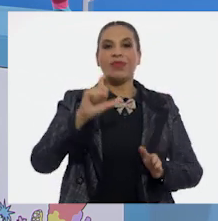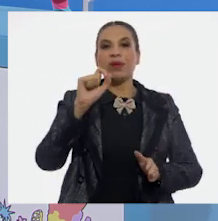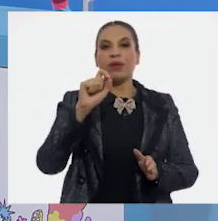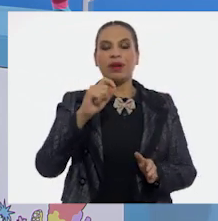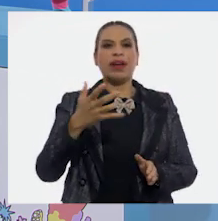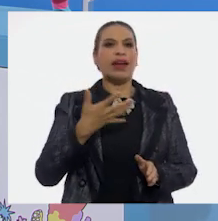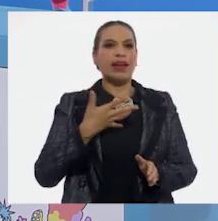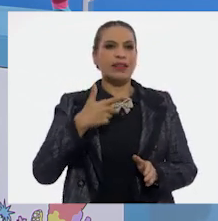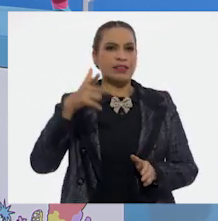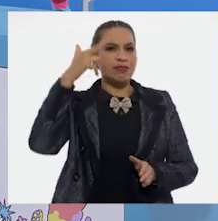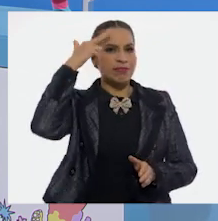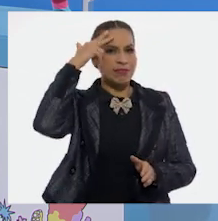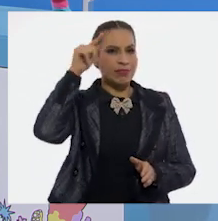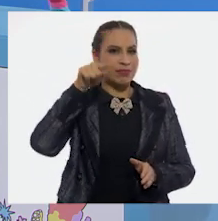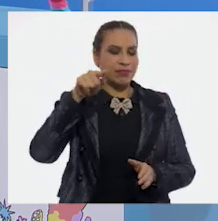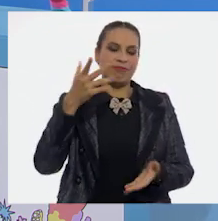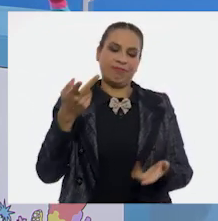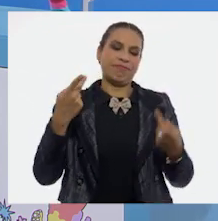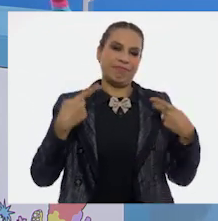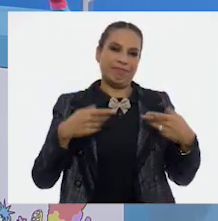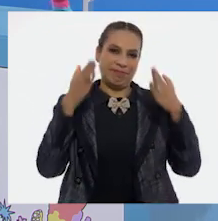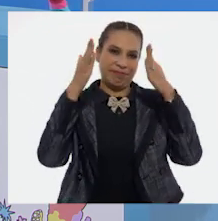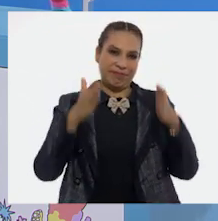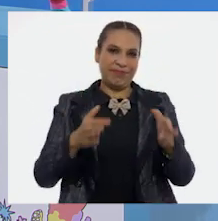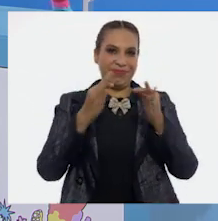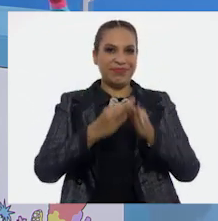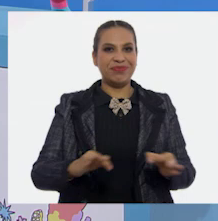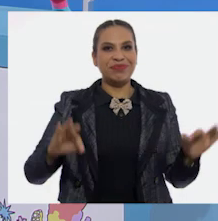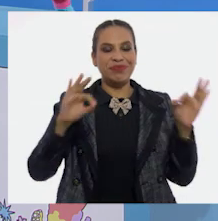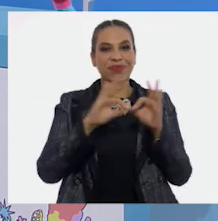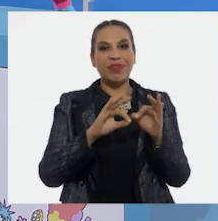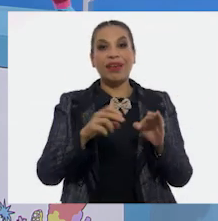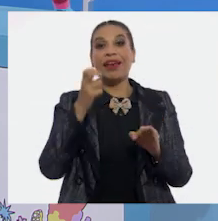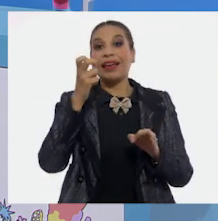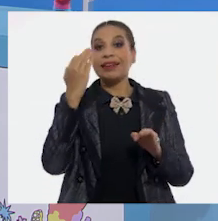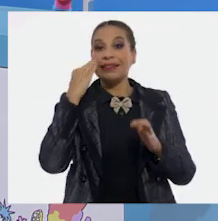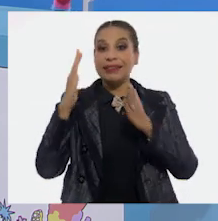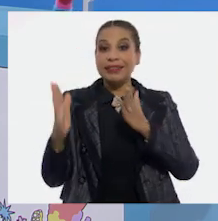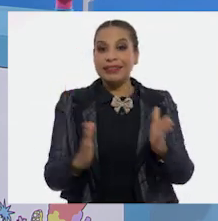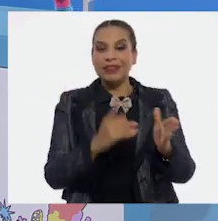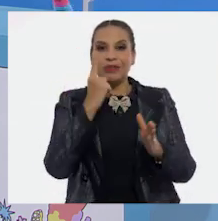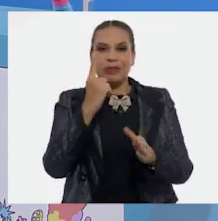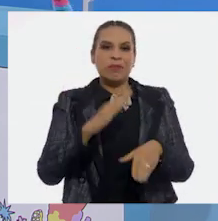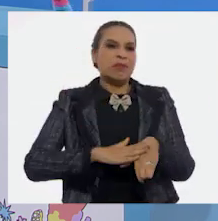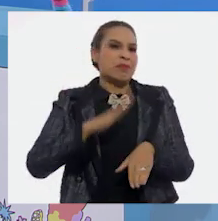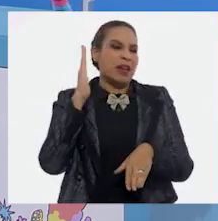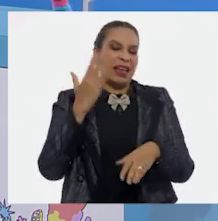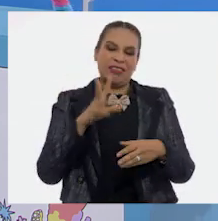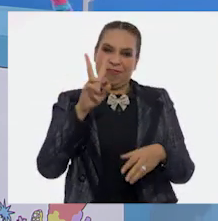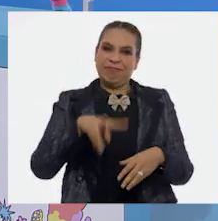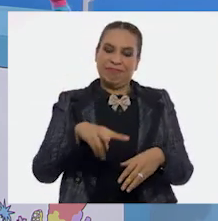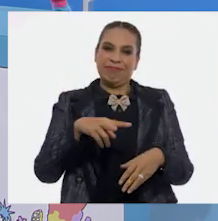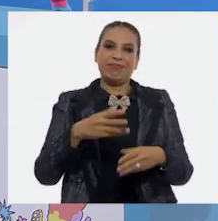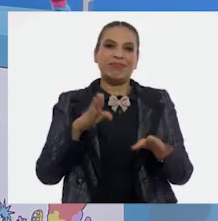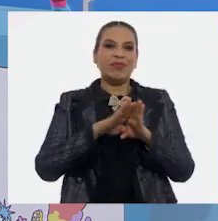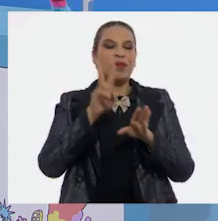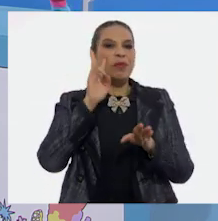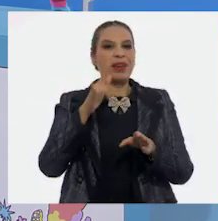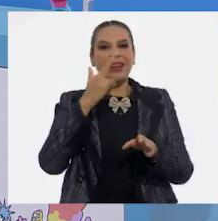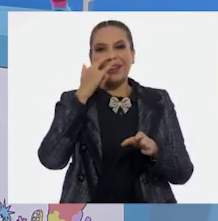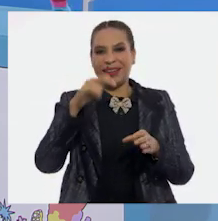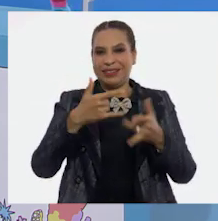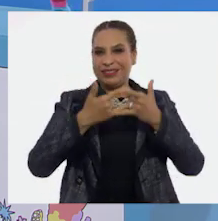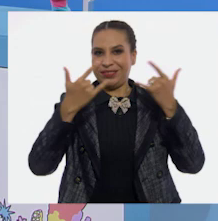que tuvo en Porfirio Díaz a su personaje central. Este periodo es uno de los más controvertidos en la historia de nuestro